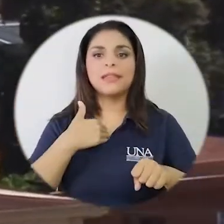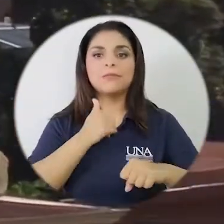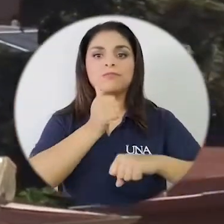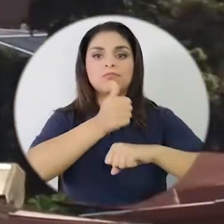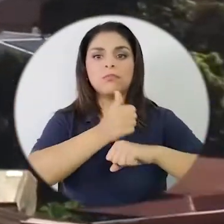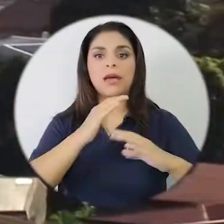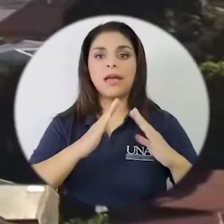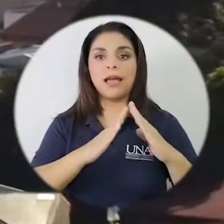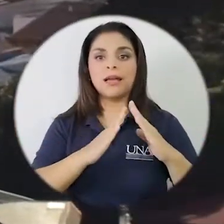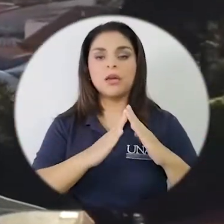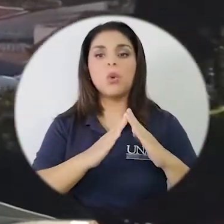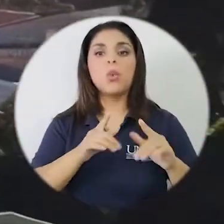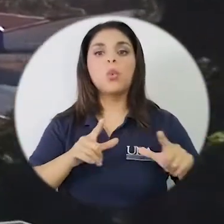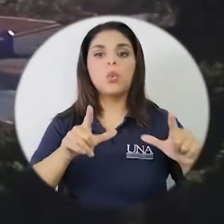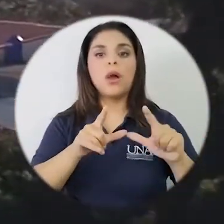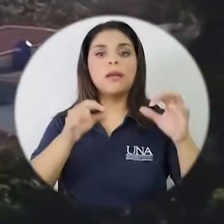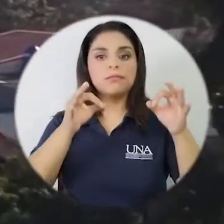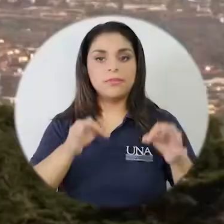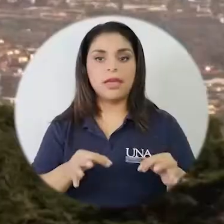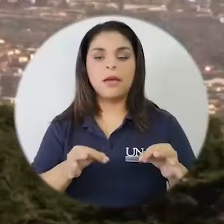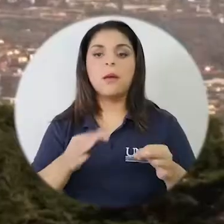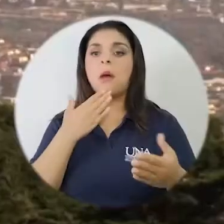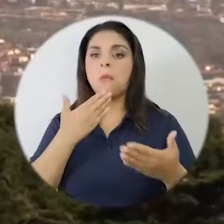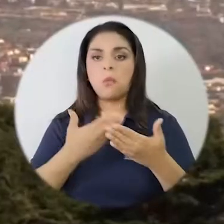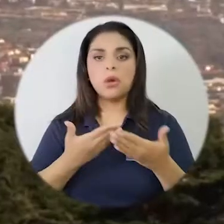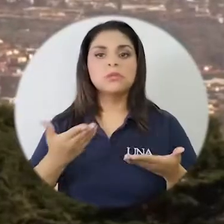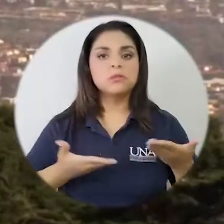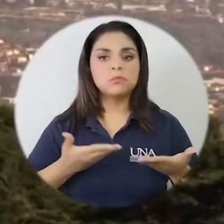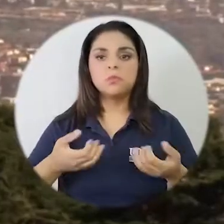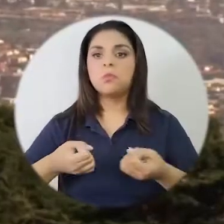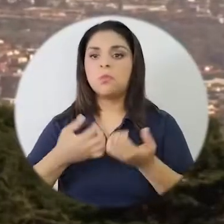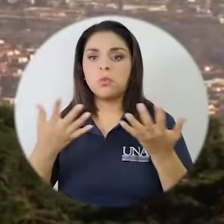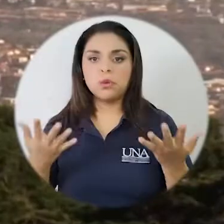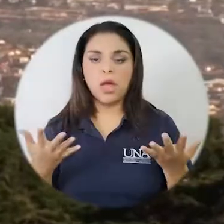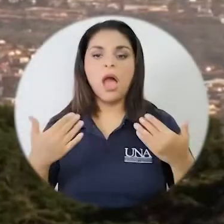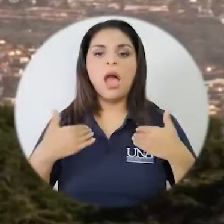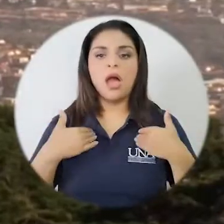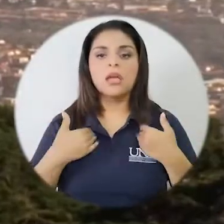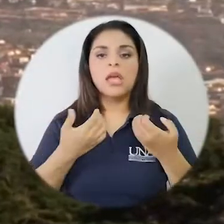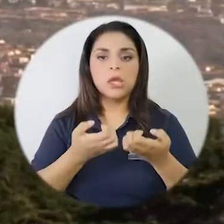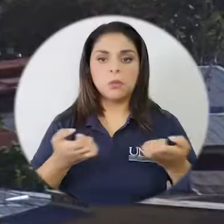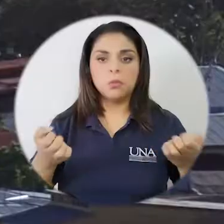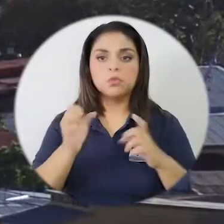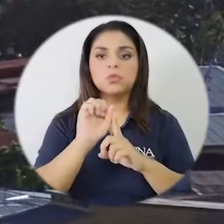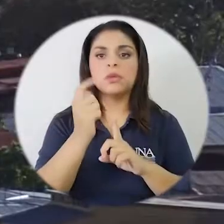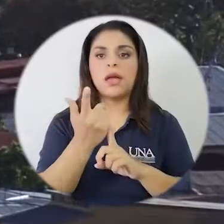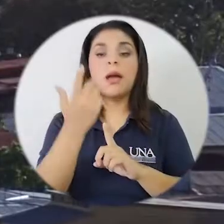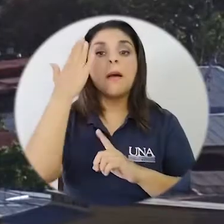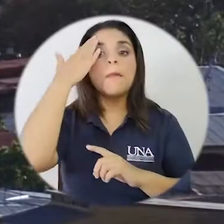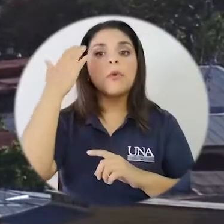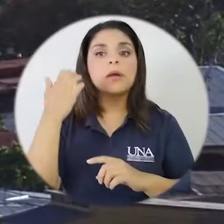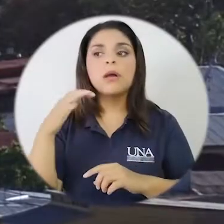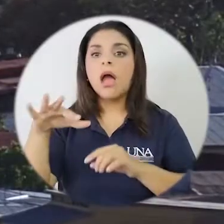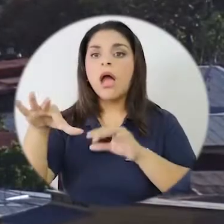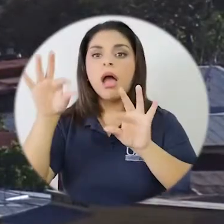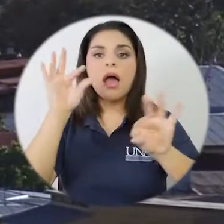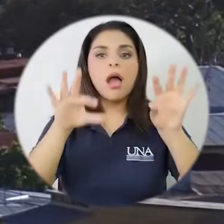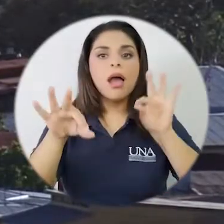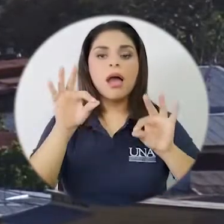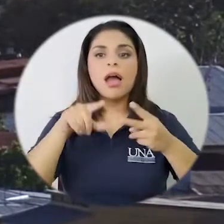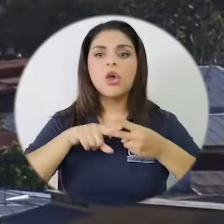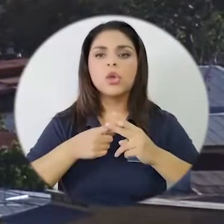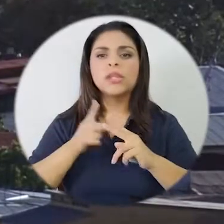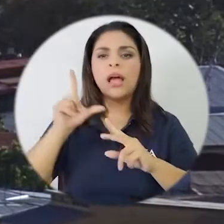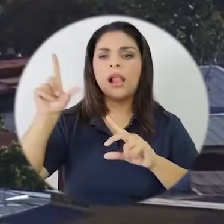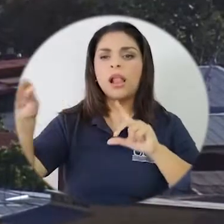tener viviendas en un lugar bien localizado, con buenos servicios públicos, con equipamiento social, porque uno puede empezar a encontrar